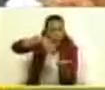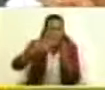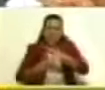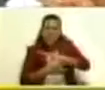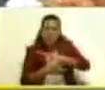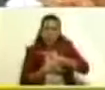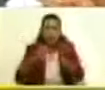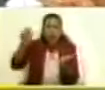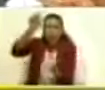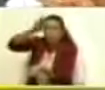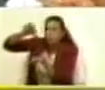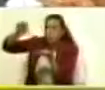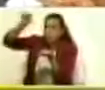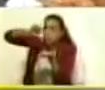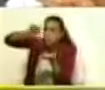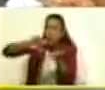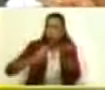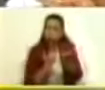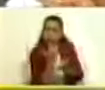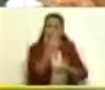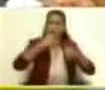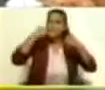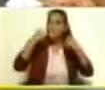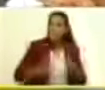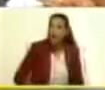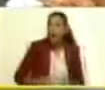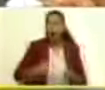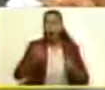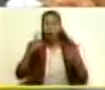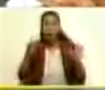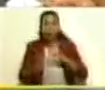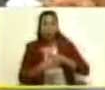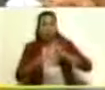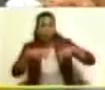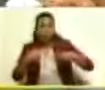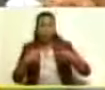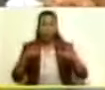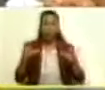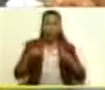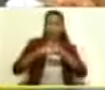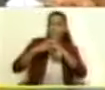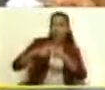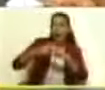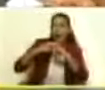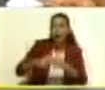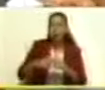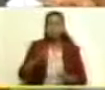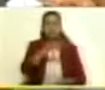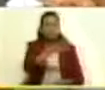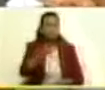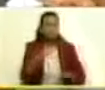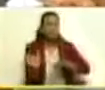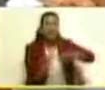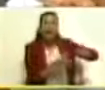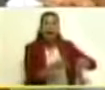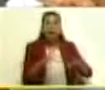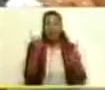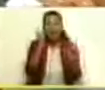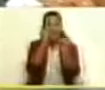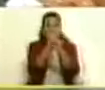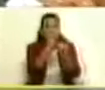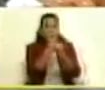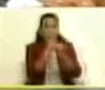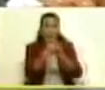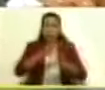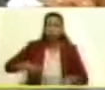los procesos involucrados en la producción. Lanzar la Estrategia Nacional de Transformación Digital del